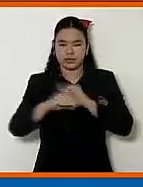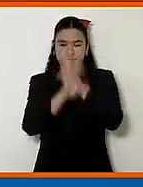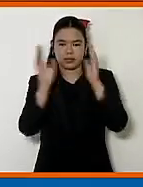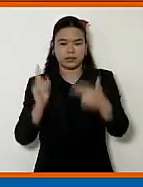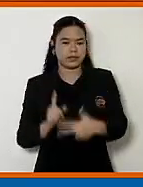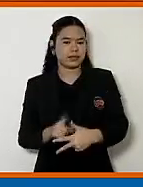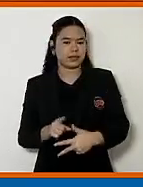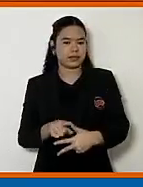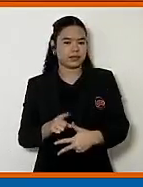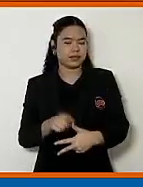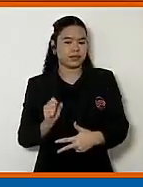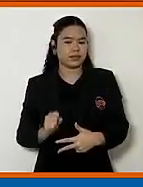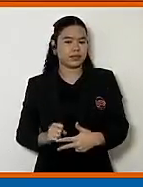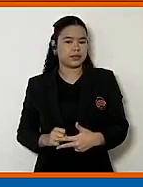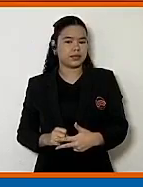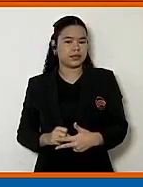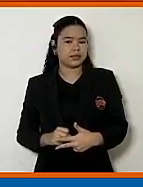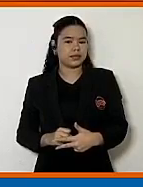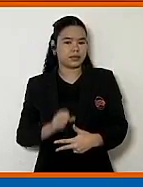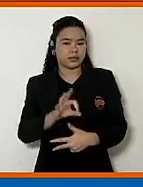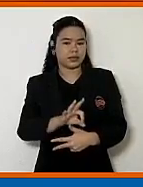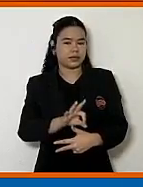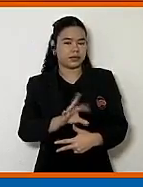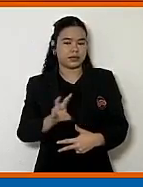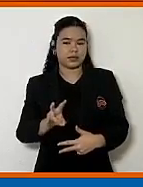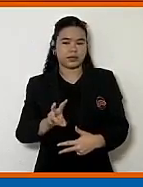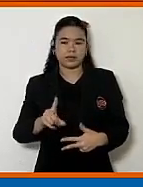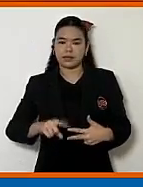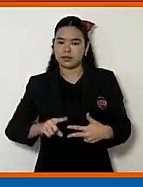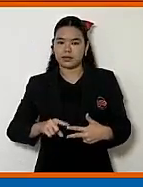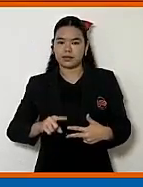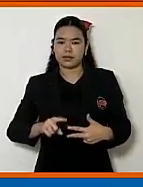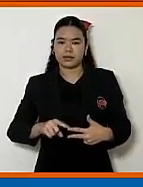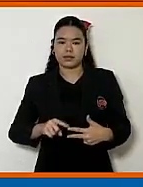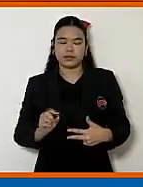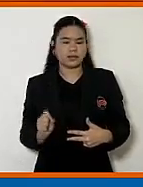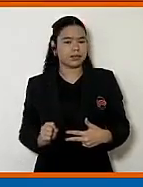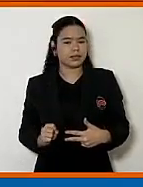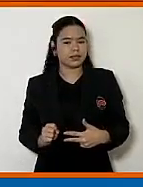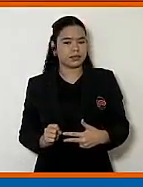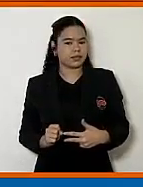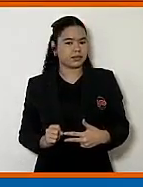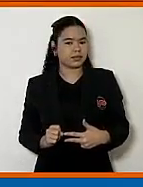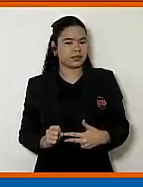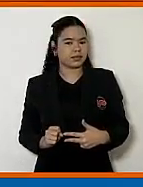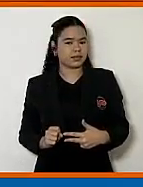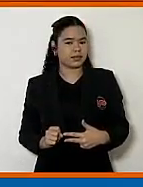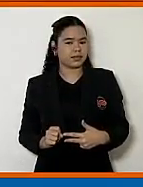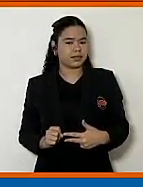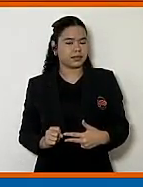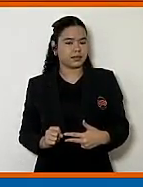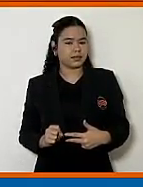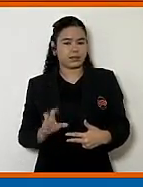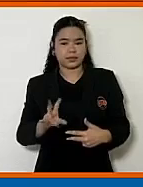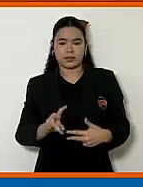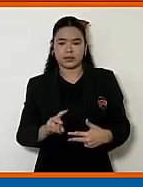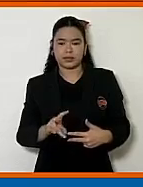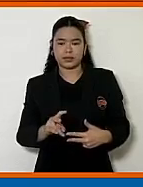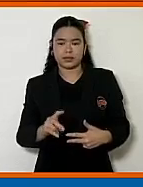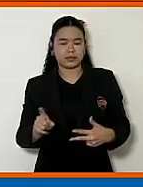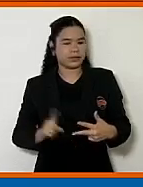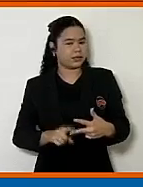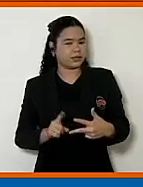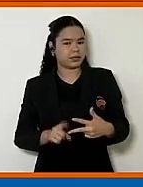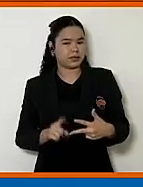es 97 segundo número ganador Este es el 17 tercer